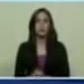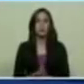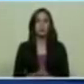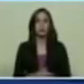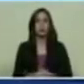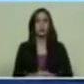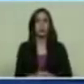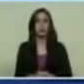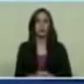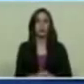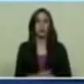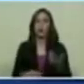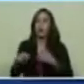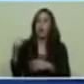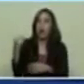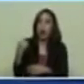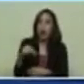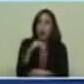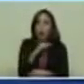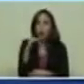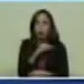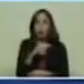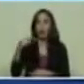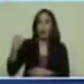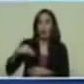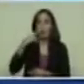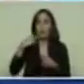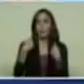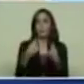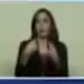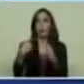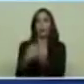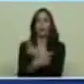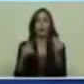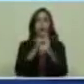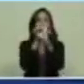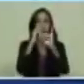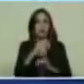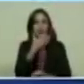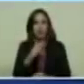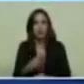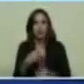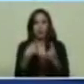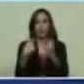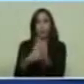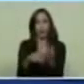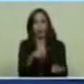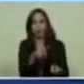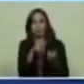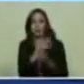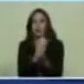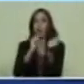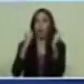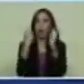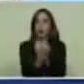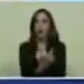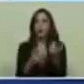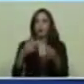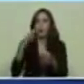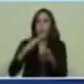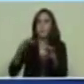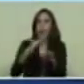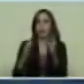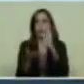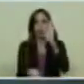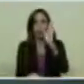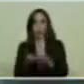octubre, noviembre, viene el pago de los aguinaldos y vamos a pagar esos aguinaldos reconvertidos, fijados en petro.